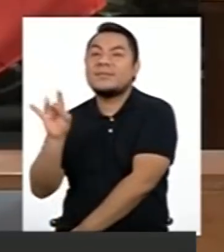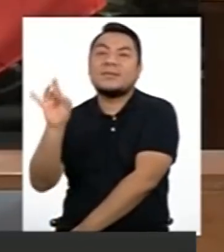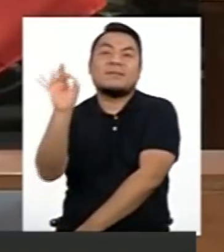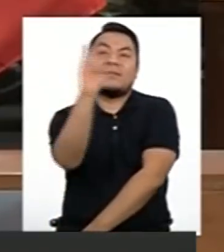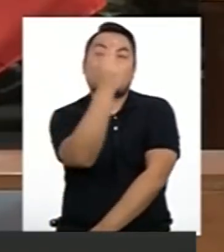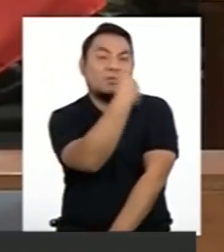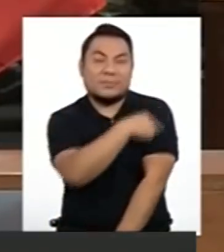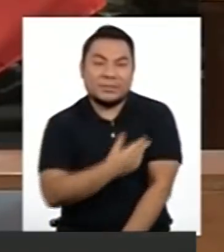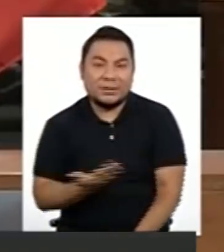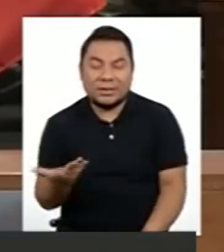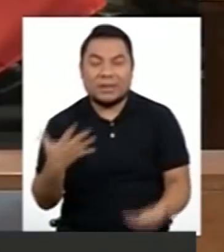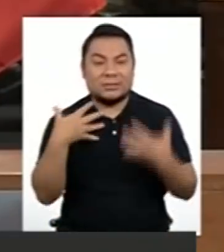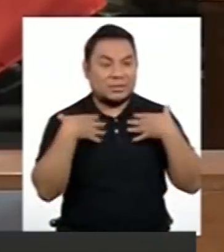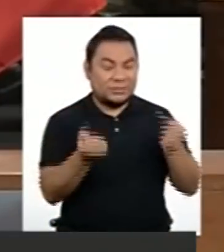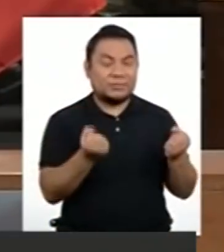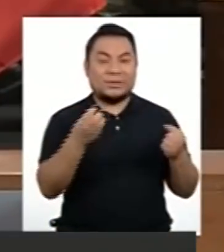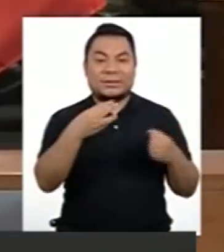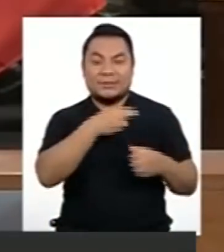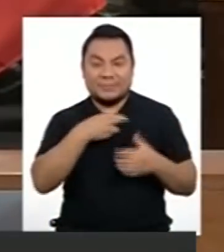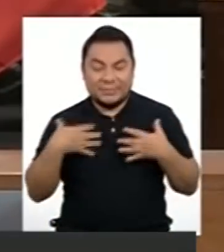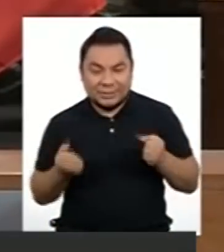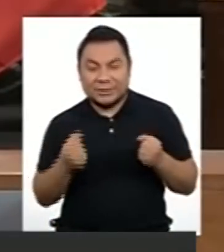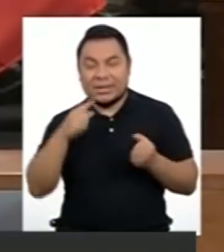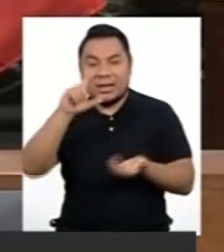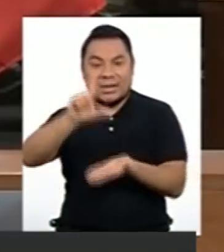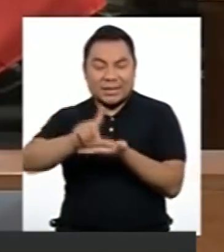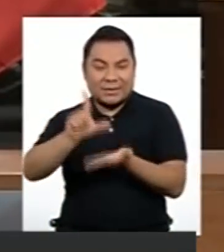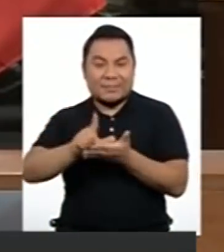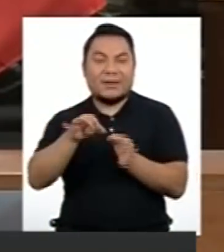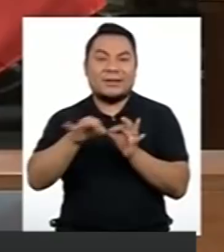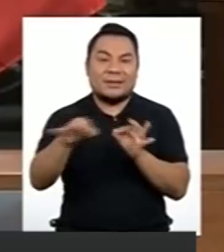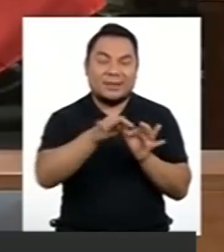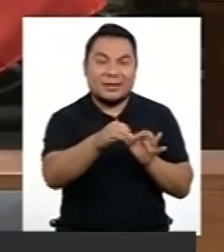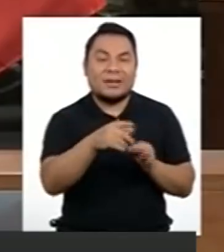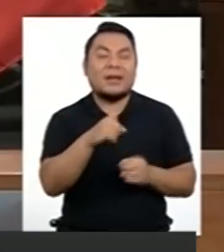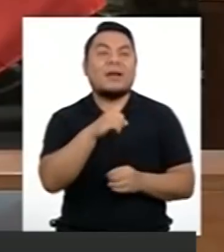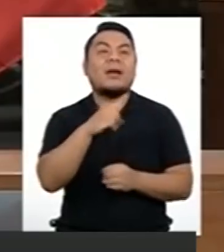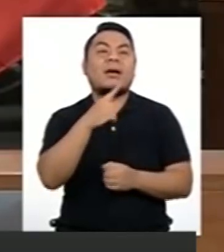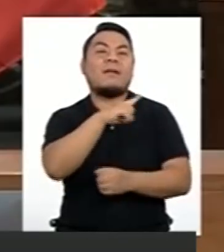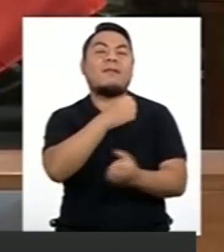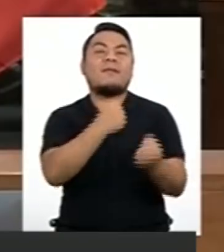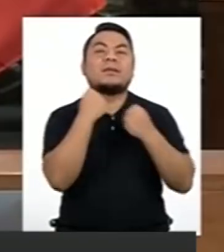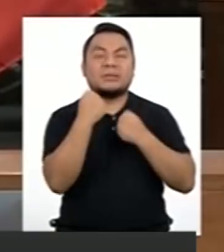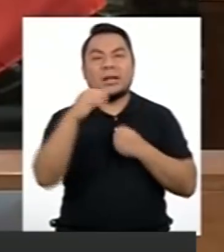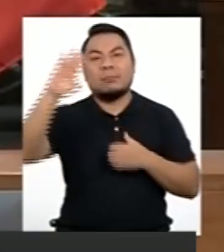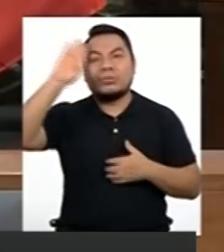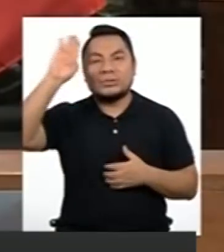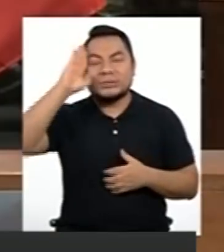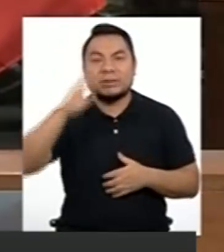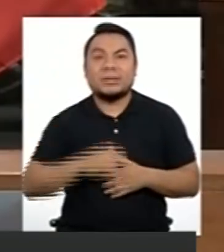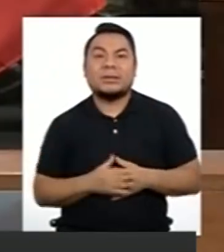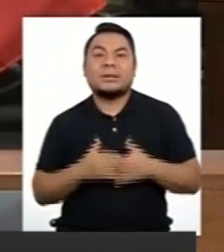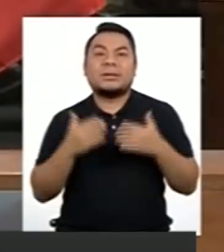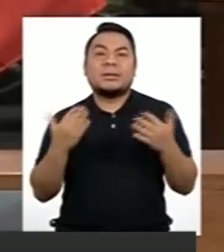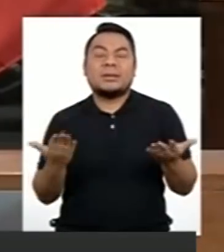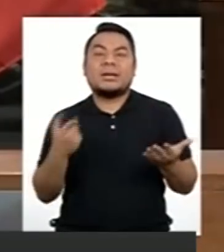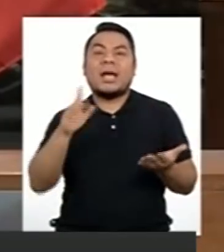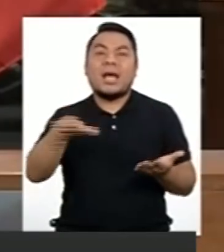diferentes hospitales de salud, del MINSA, de Lima, de regiones, de las Fuerzas Armadas, de la Policía. Y hay ya